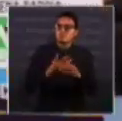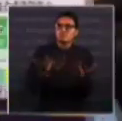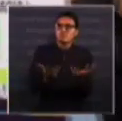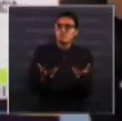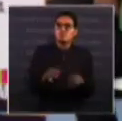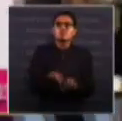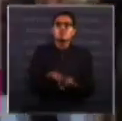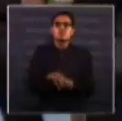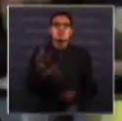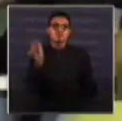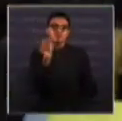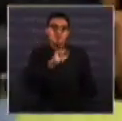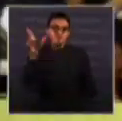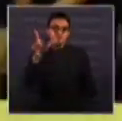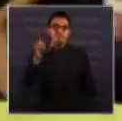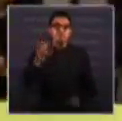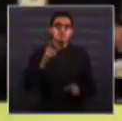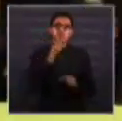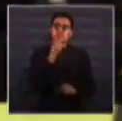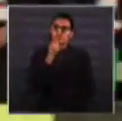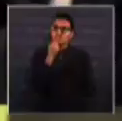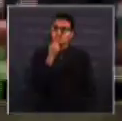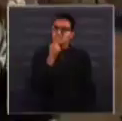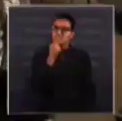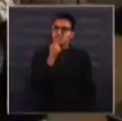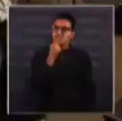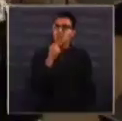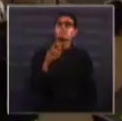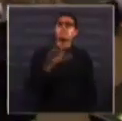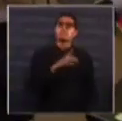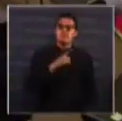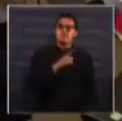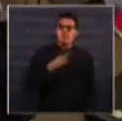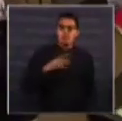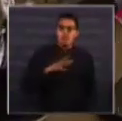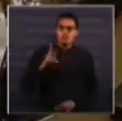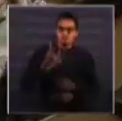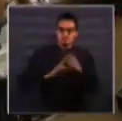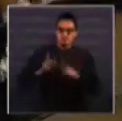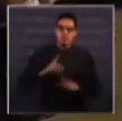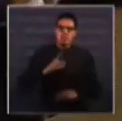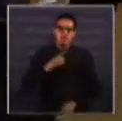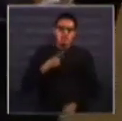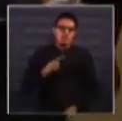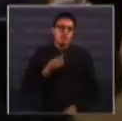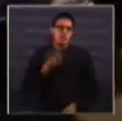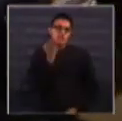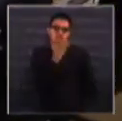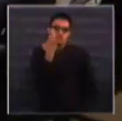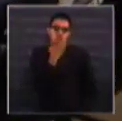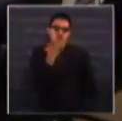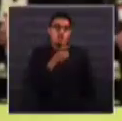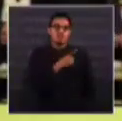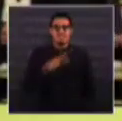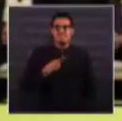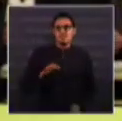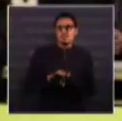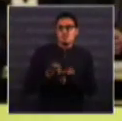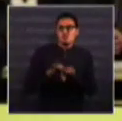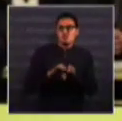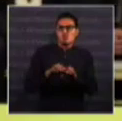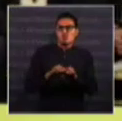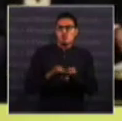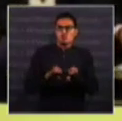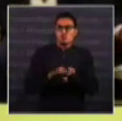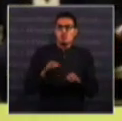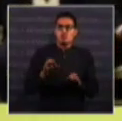que profesionalizar a los órganos de policía, tiene que haber prestaciones, tiene que haber una academia y una formación que nos permita estar a la